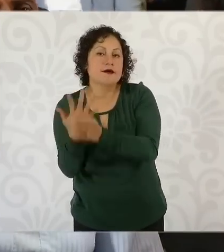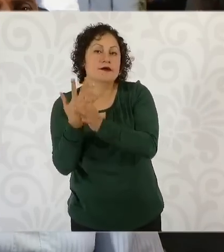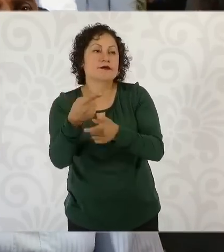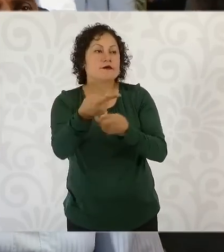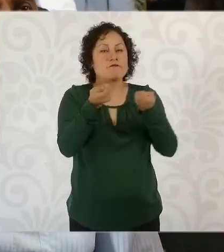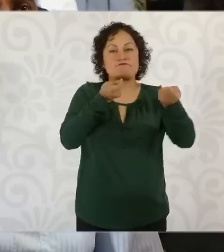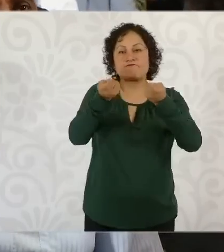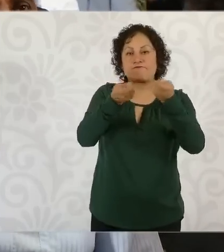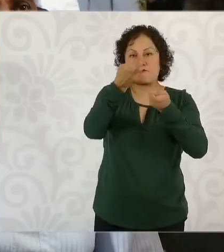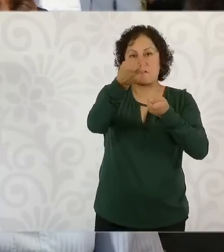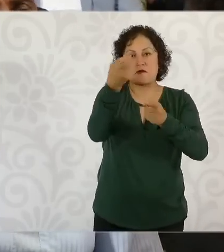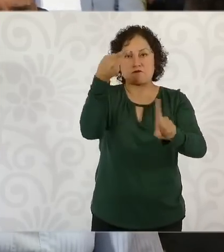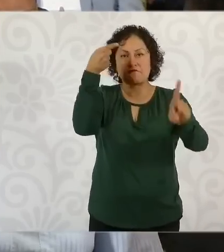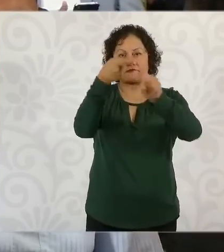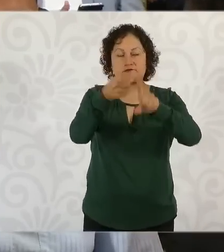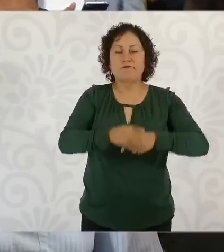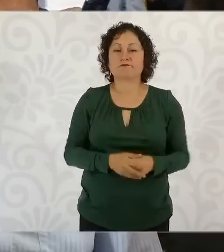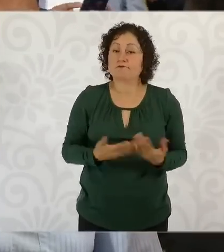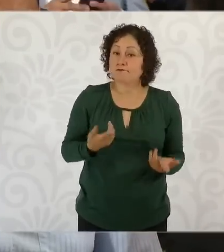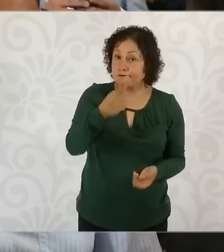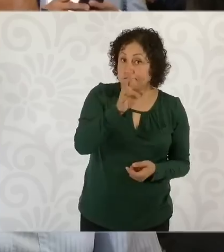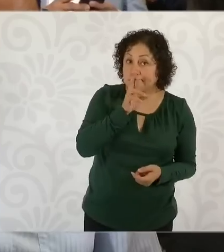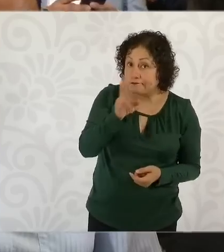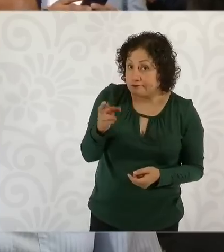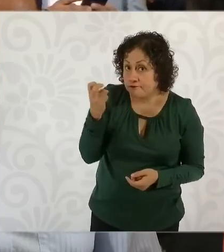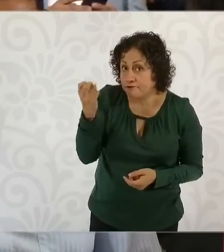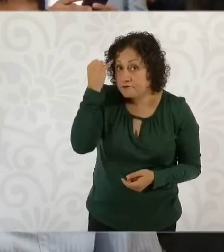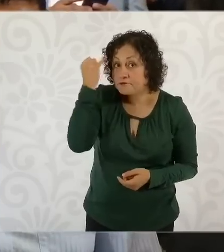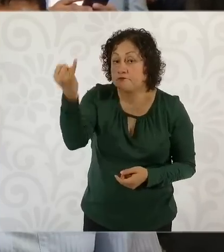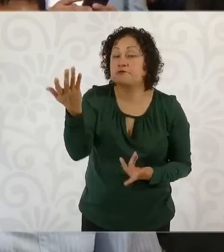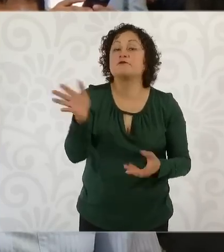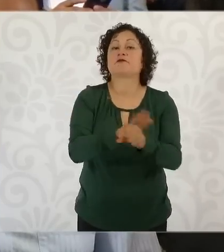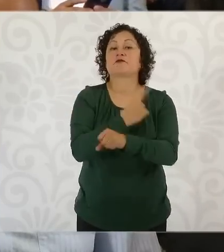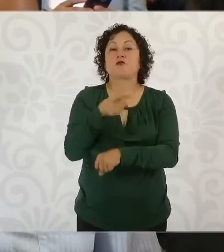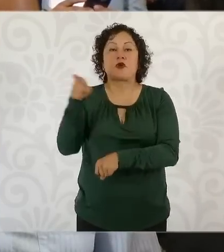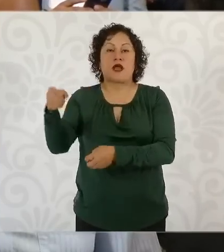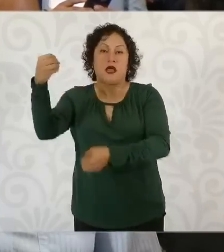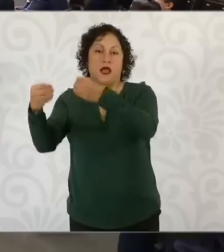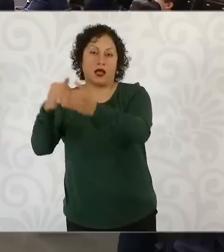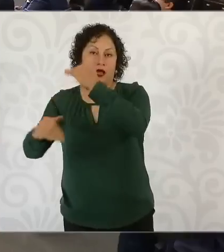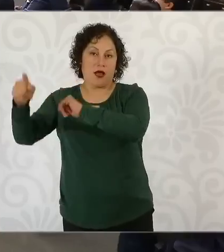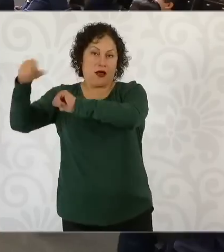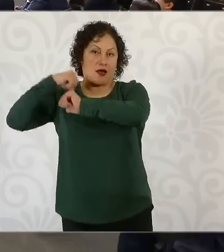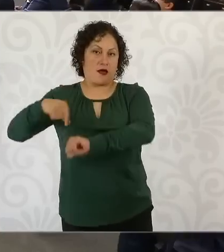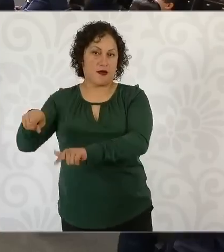control. ¿Cuál es la respuesta que usted daría, sobre todo porque sabemos pues está en el cargo del ministro?